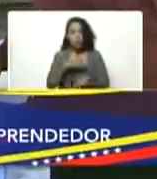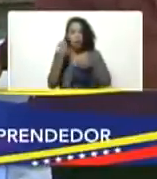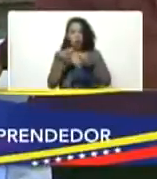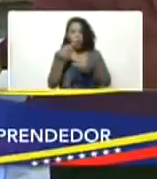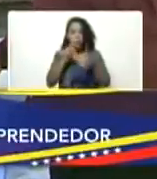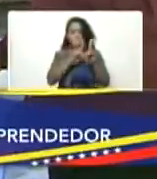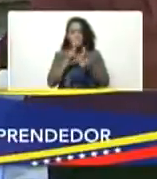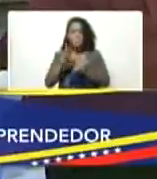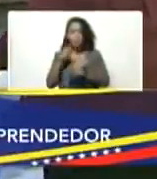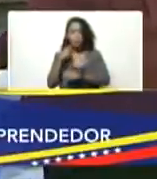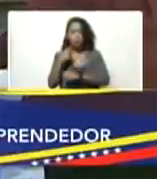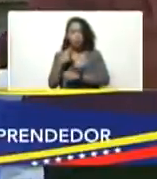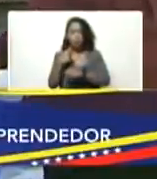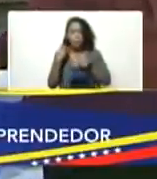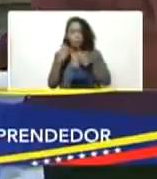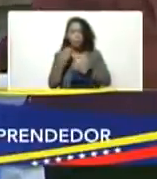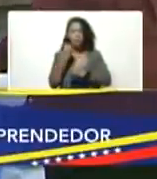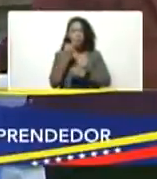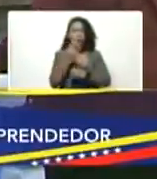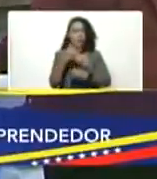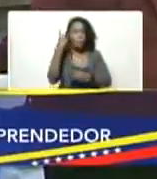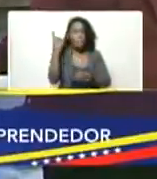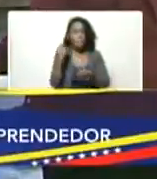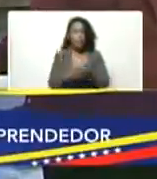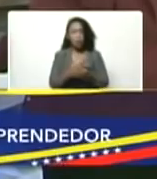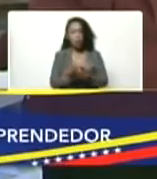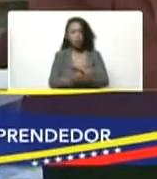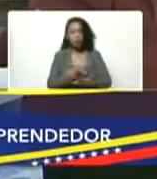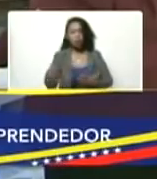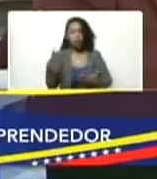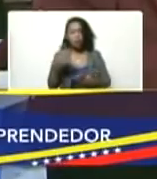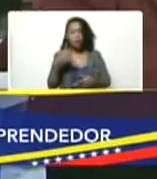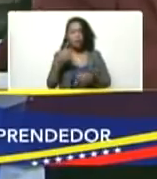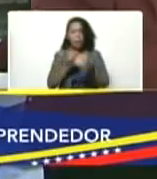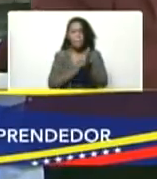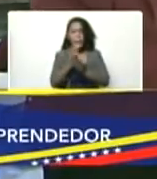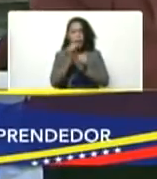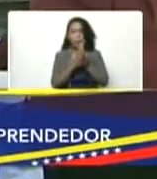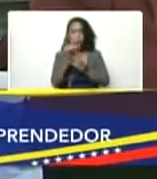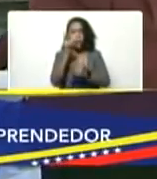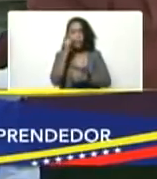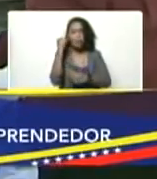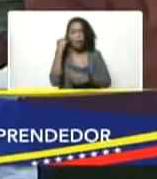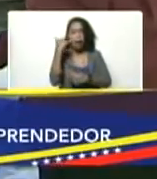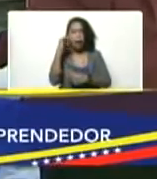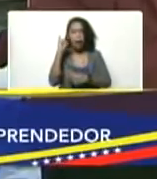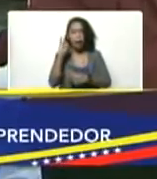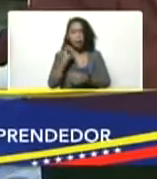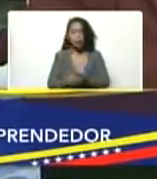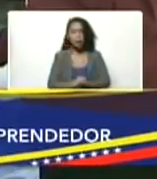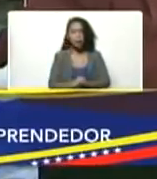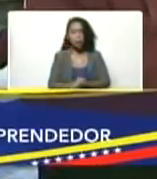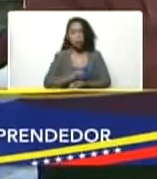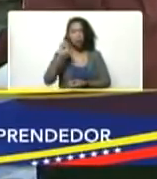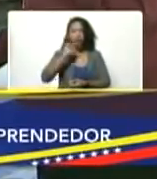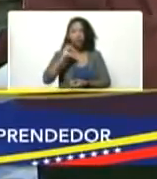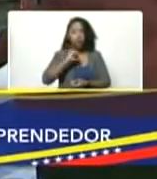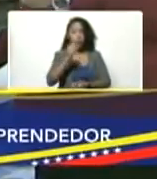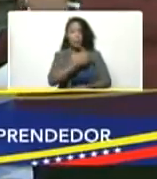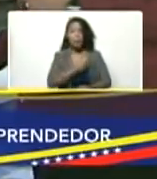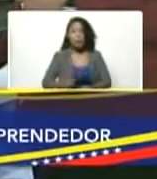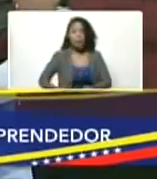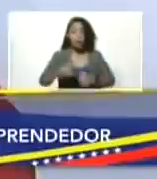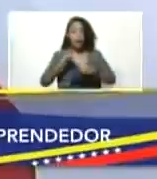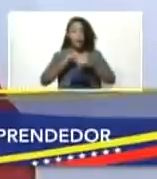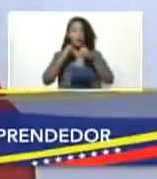planes de financiamiento para cuántos miles y miles de emprendedores y emprendedoras que hay, ¿verdad, Alexandra? Correcto, presidente.